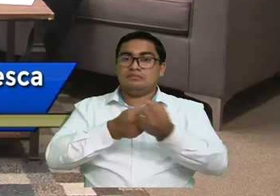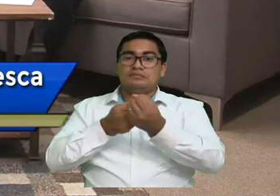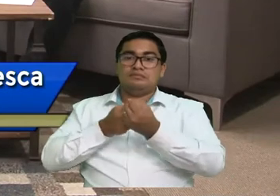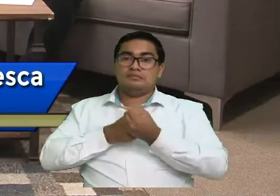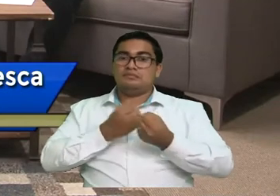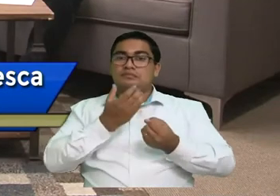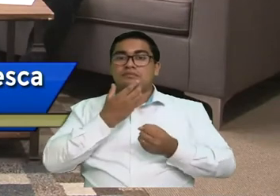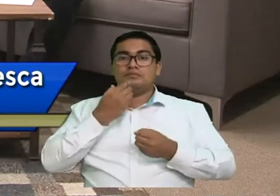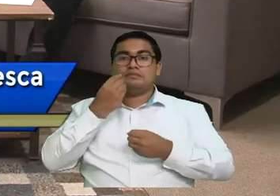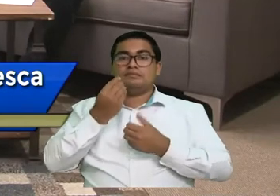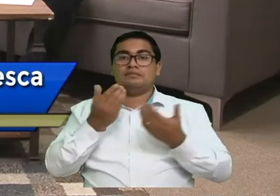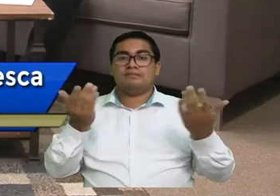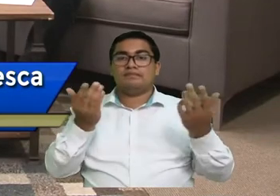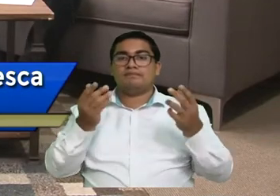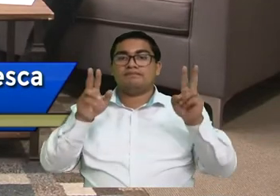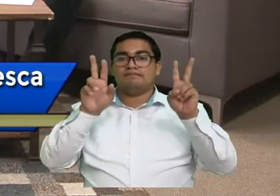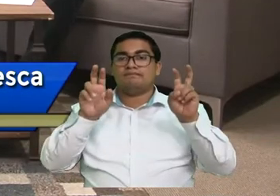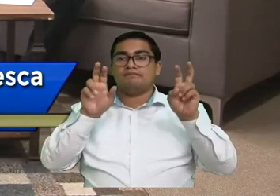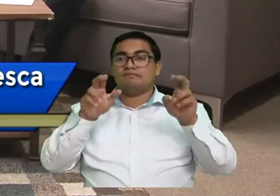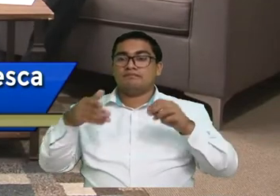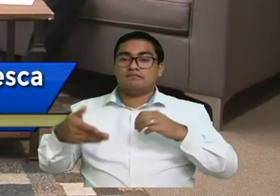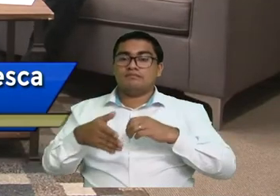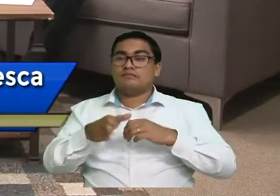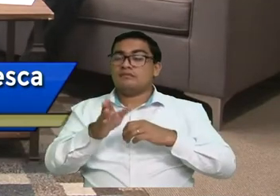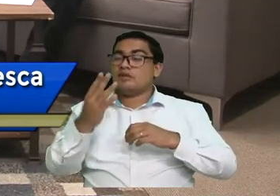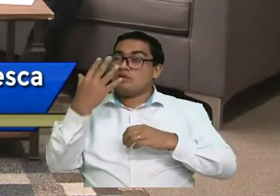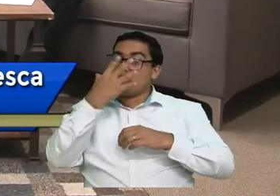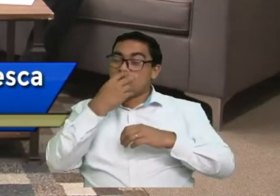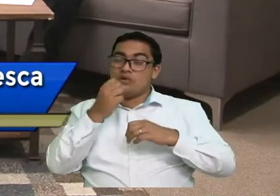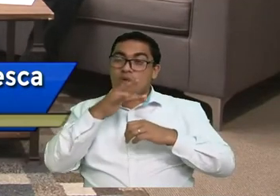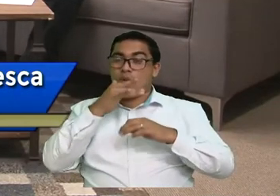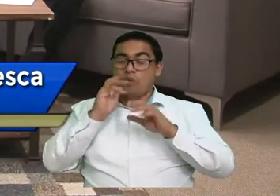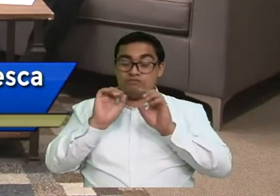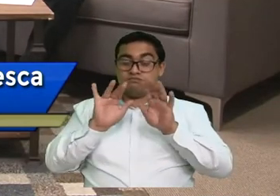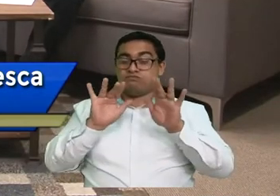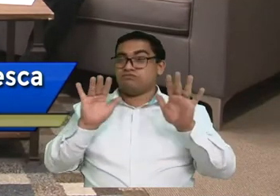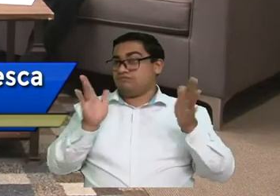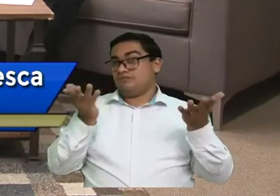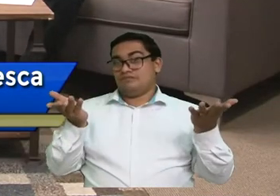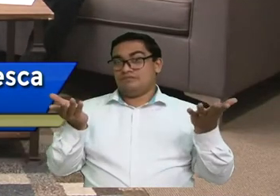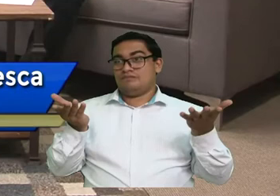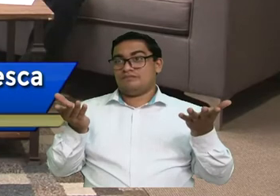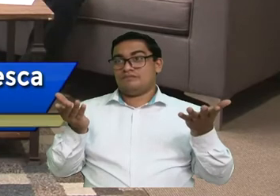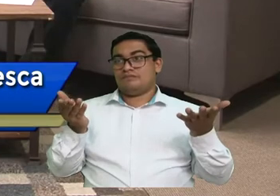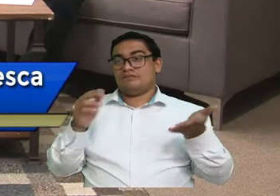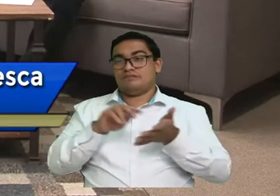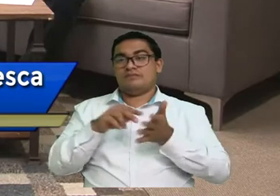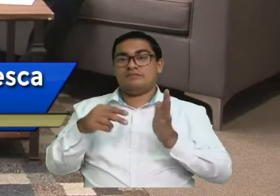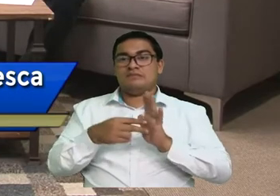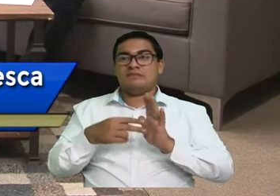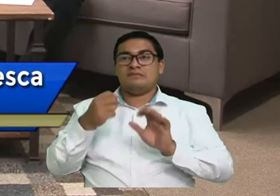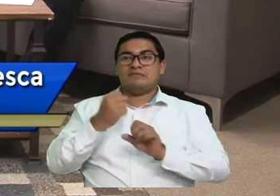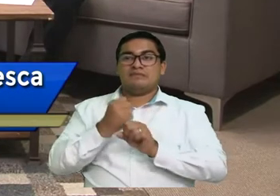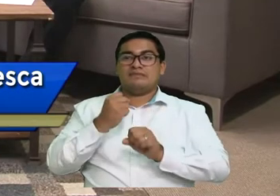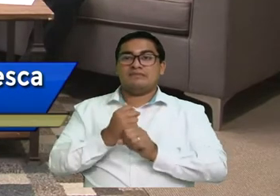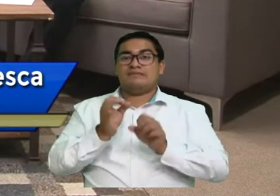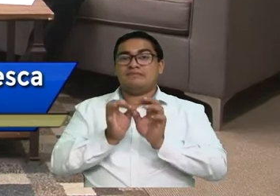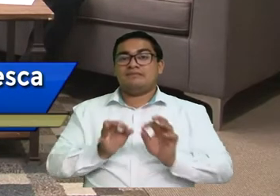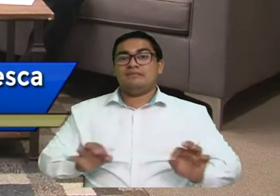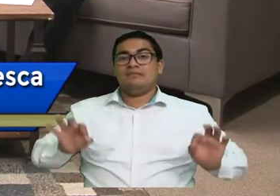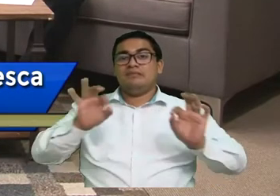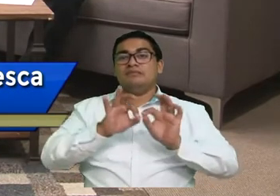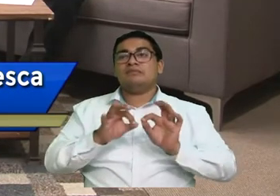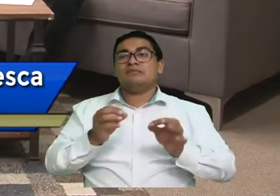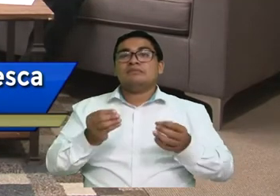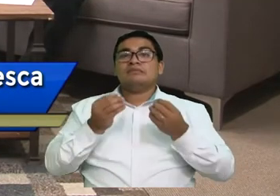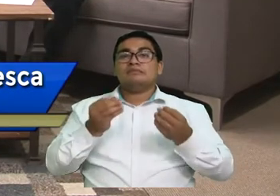ellos también en la cuestión de los peces ornamentales, ya, que es un rubro importante.